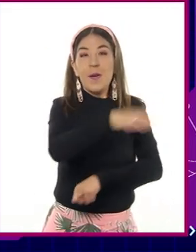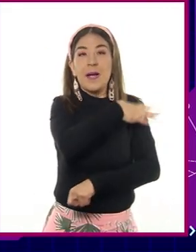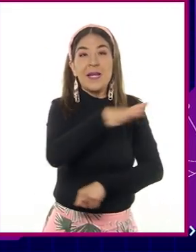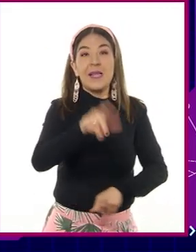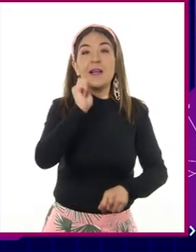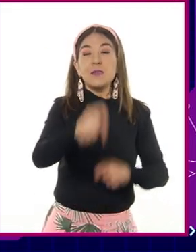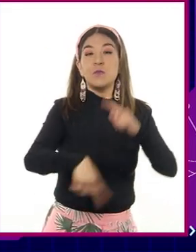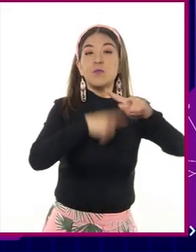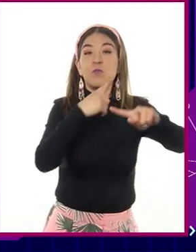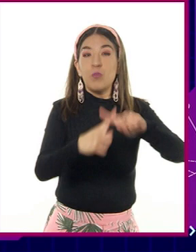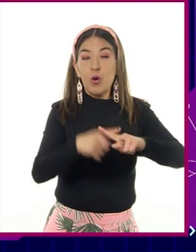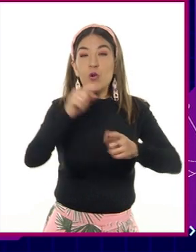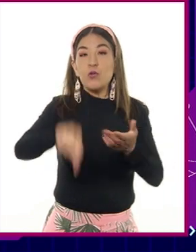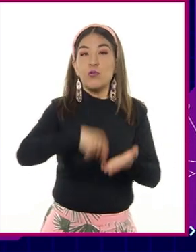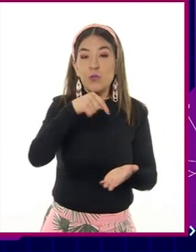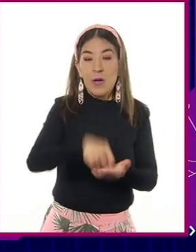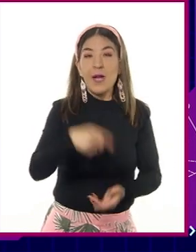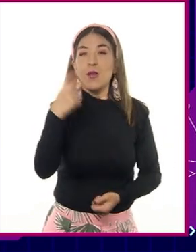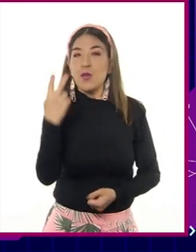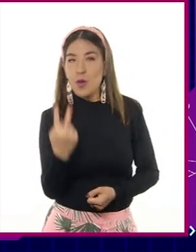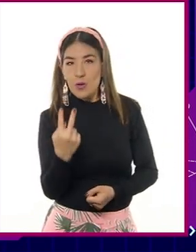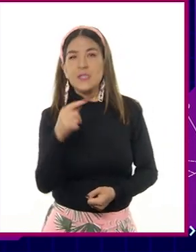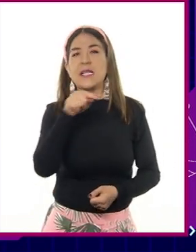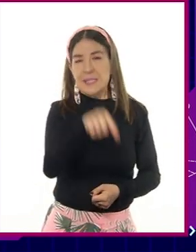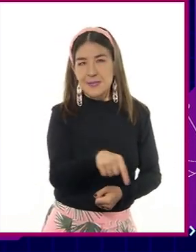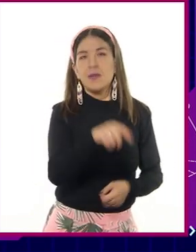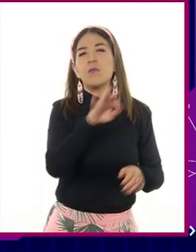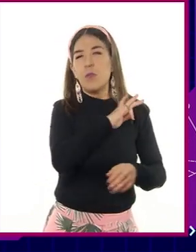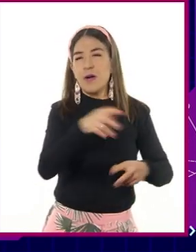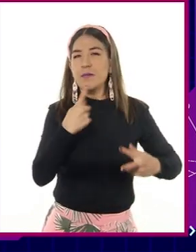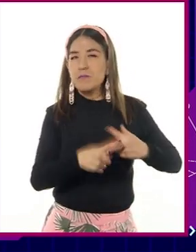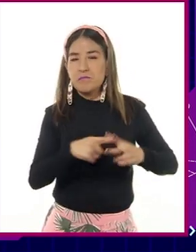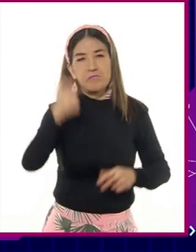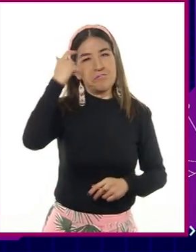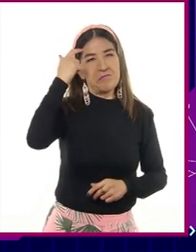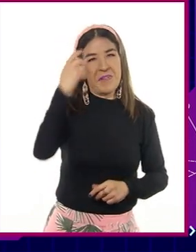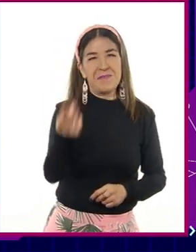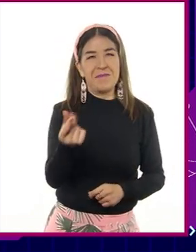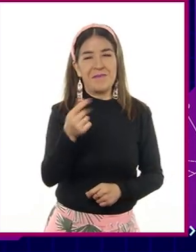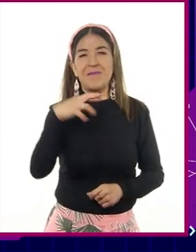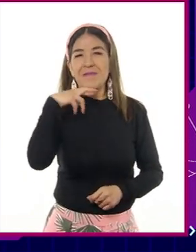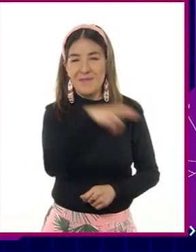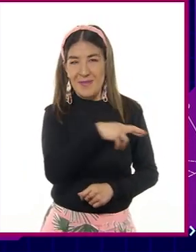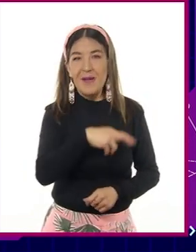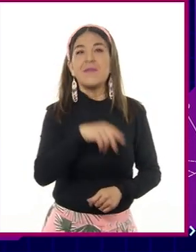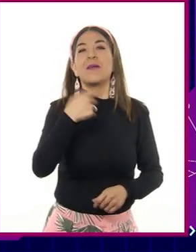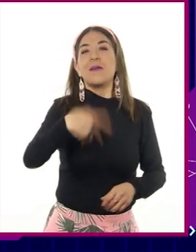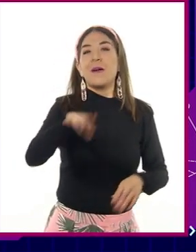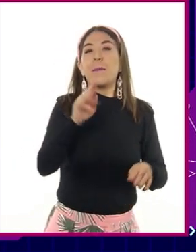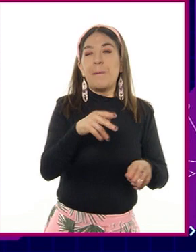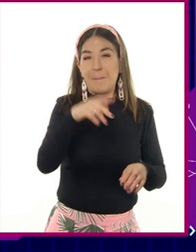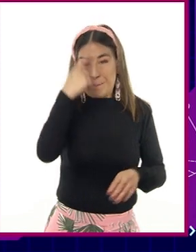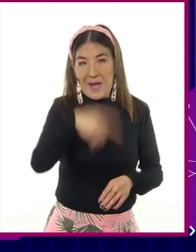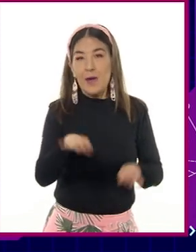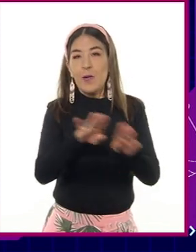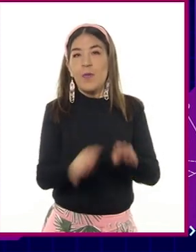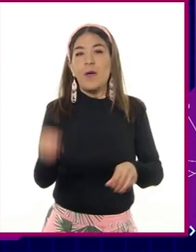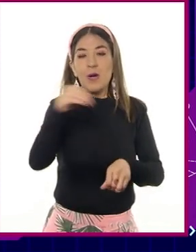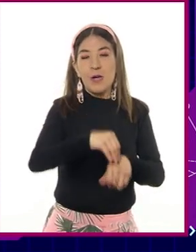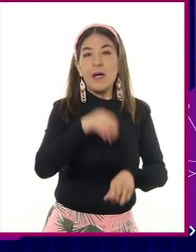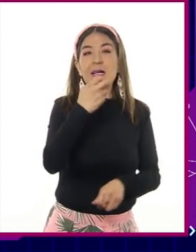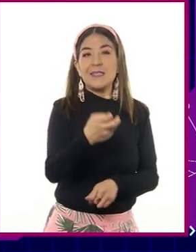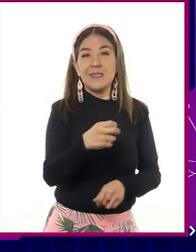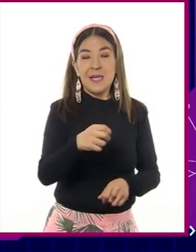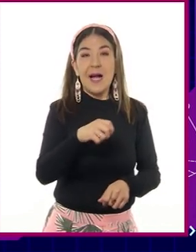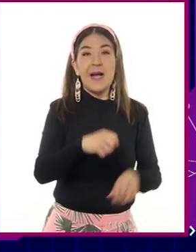indica multiplicar el lugar por 2, puedo hacer los cálculos mentalmente. Así puedo afirmar que para el término 60 le corresponde